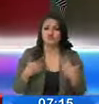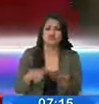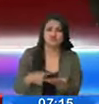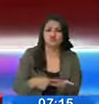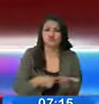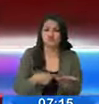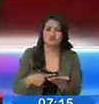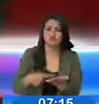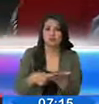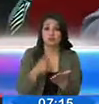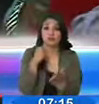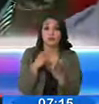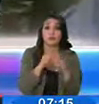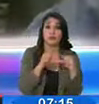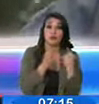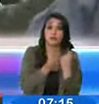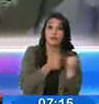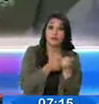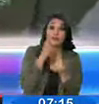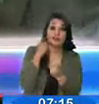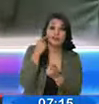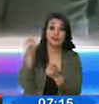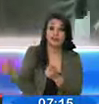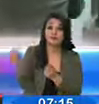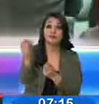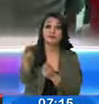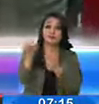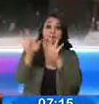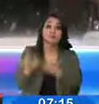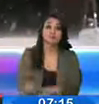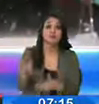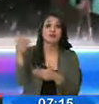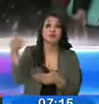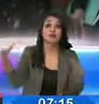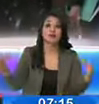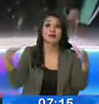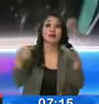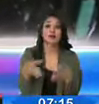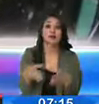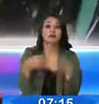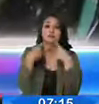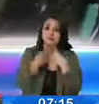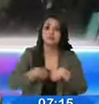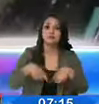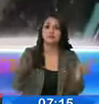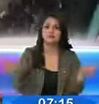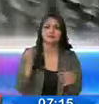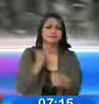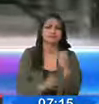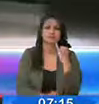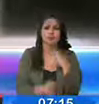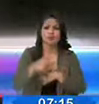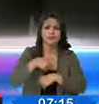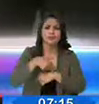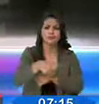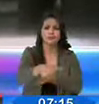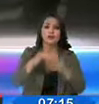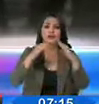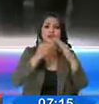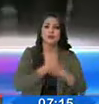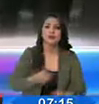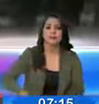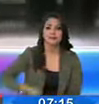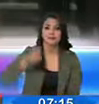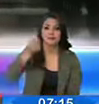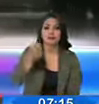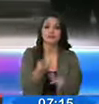un encuentro entre el bloque morenista con el secretario de la política, que terminó con una convocatoria de última hora hasta Carondelet. Ya en Palacio,